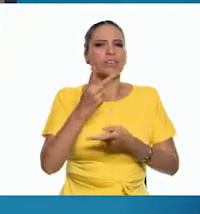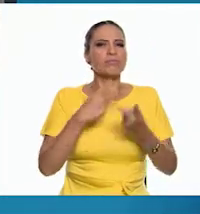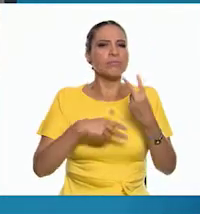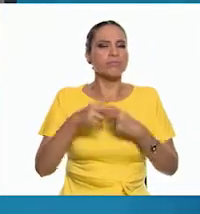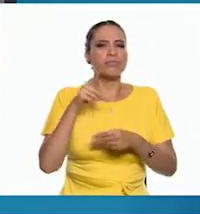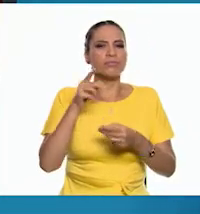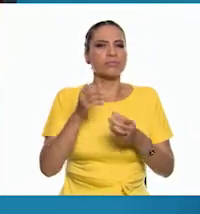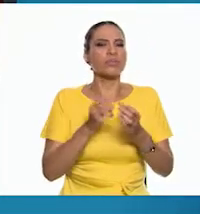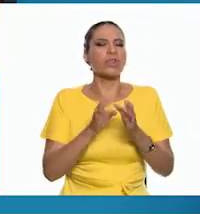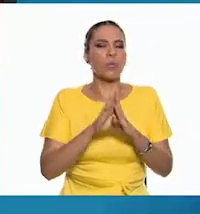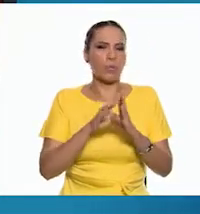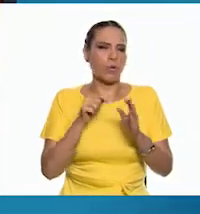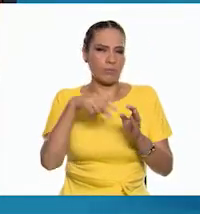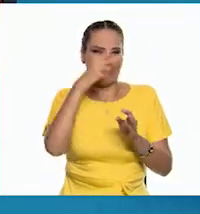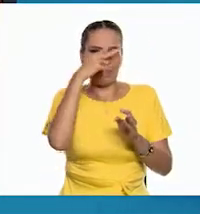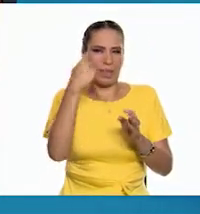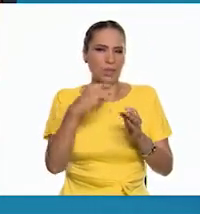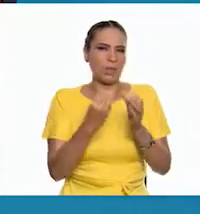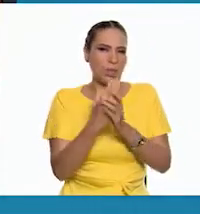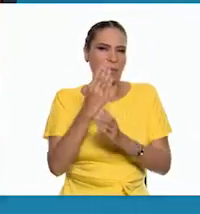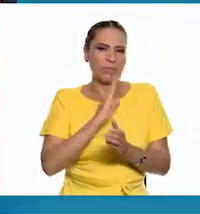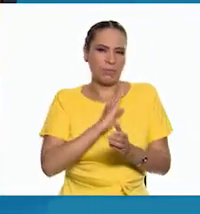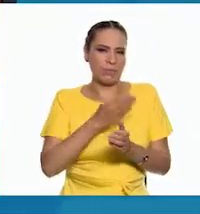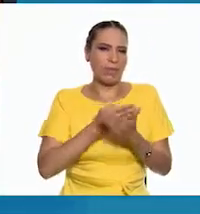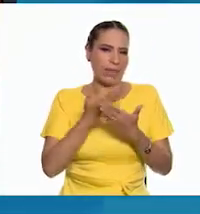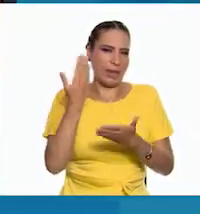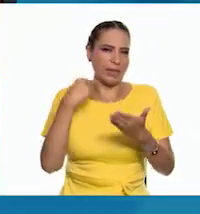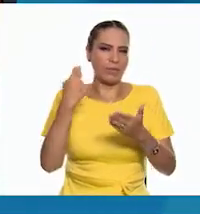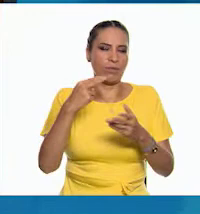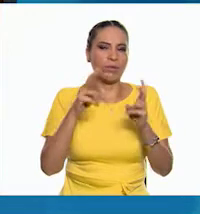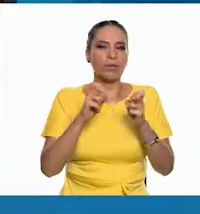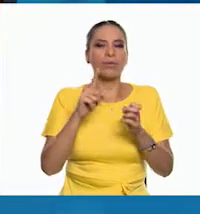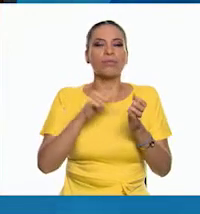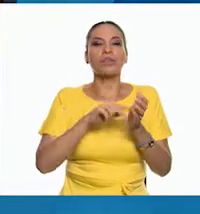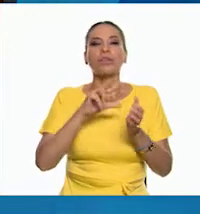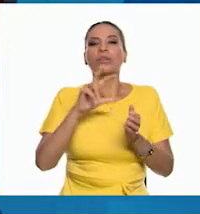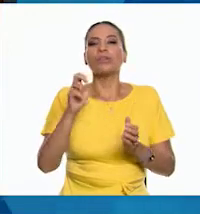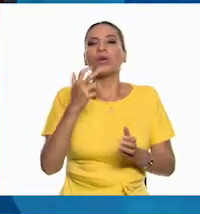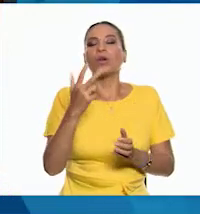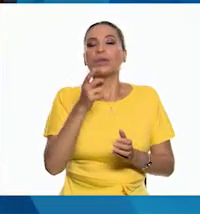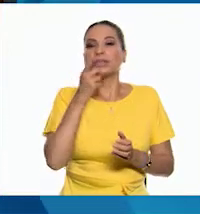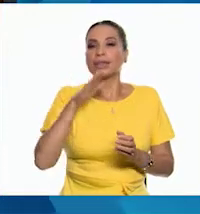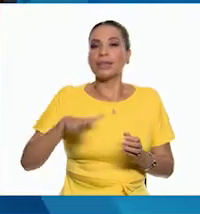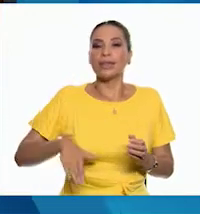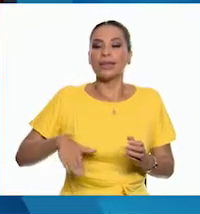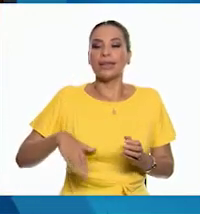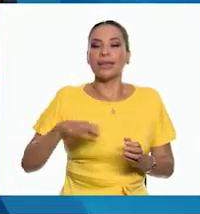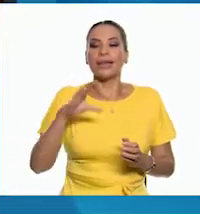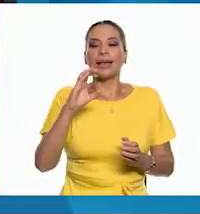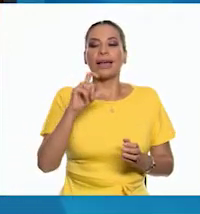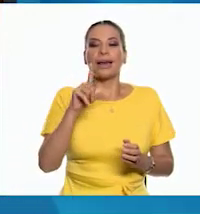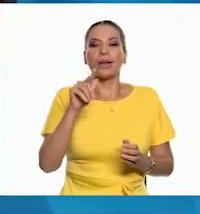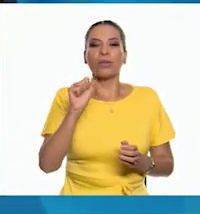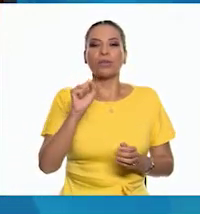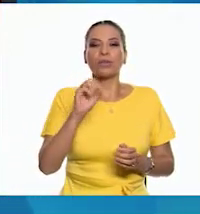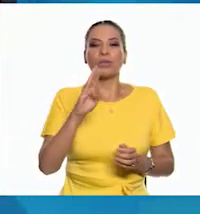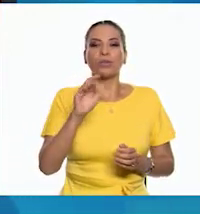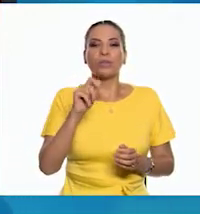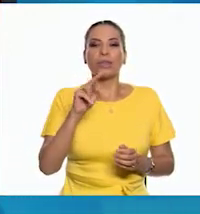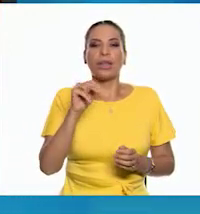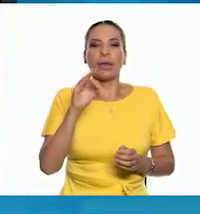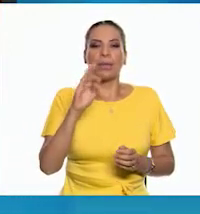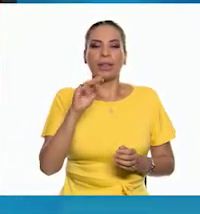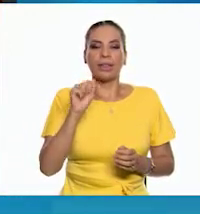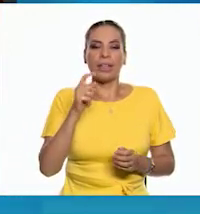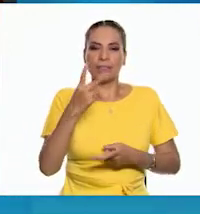repercusión en la Nueva España? Fíjate, Cristi, que yo creo que 1808 es, como dice Carlos Bustamante, el botafuego